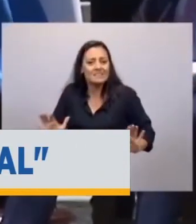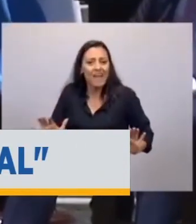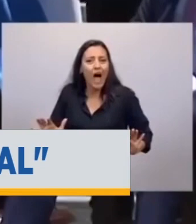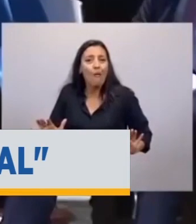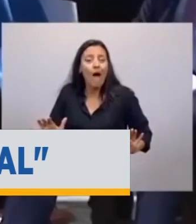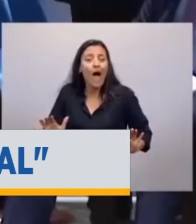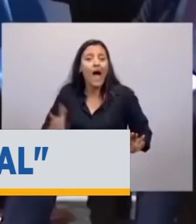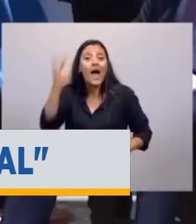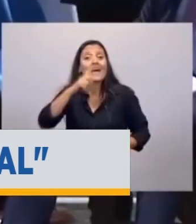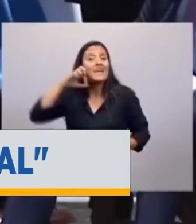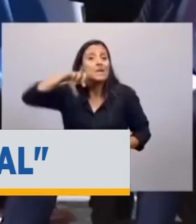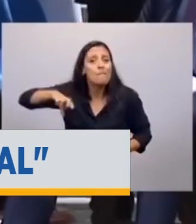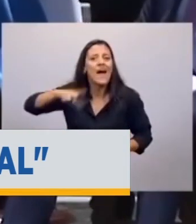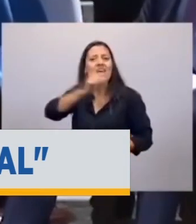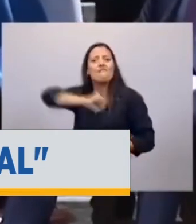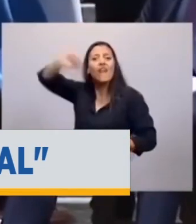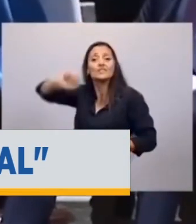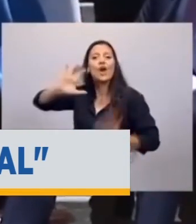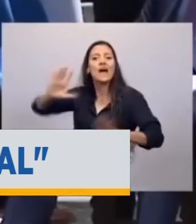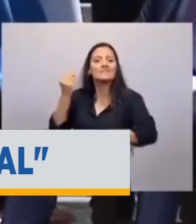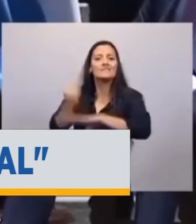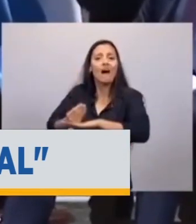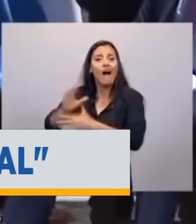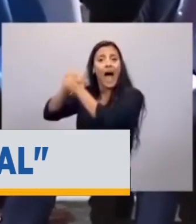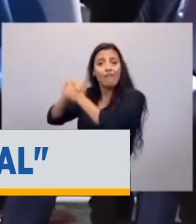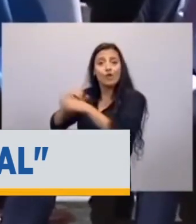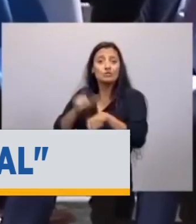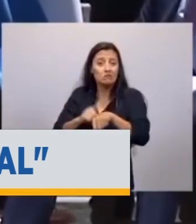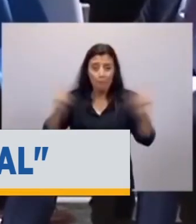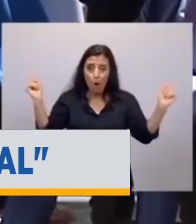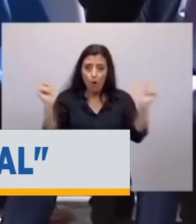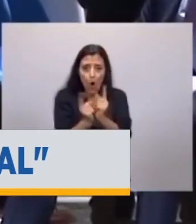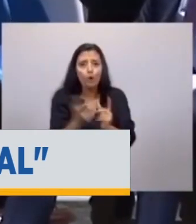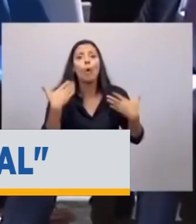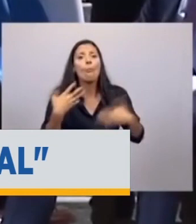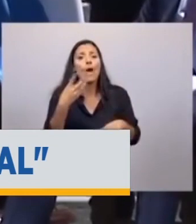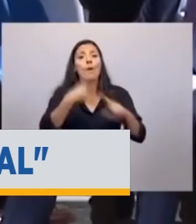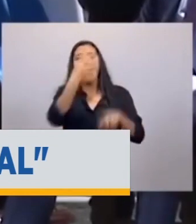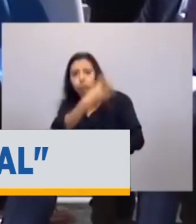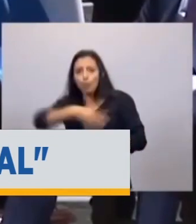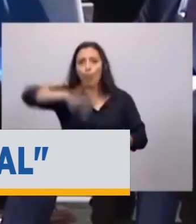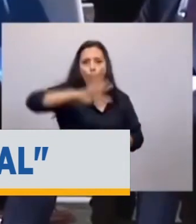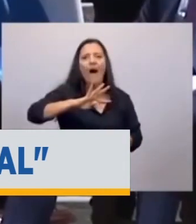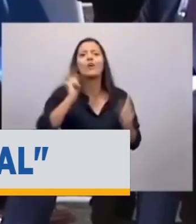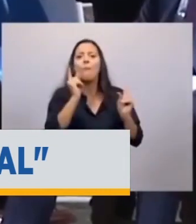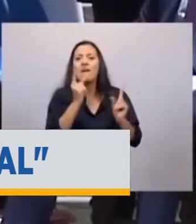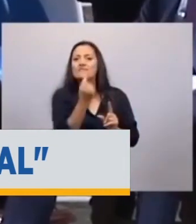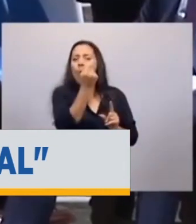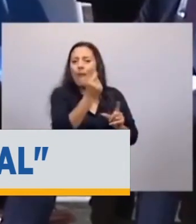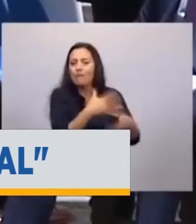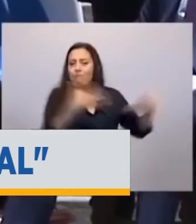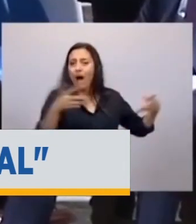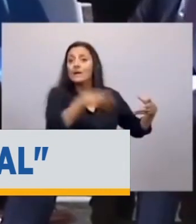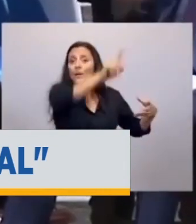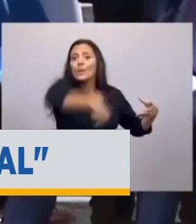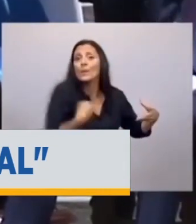de la hiperinflación de Alfonsín, en muy poco tiempo se podría cuadruplicar la cantidad de dinero y con